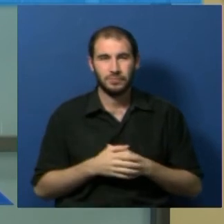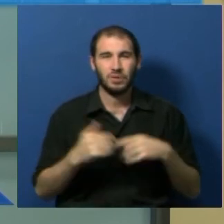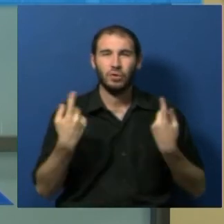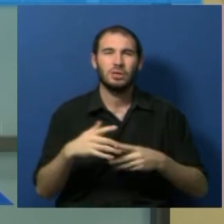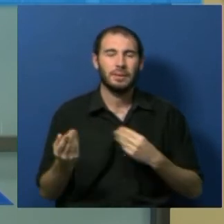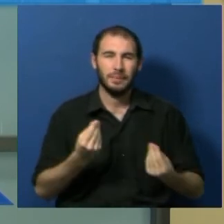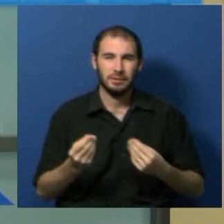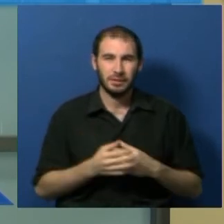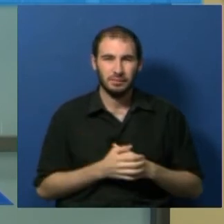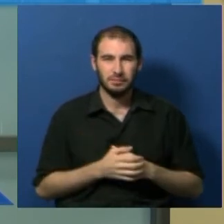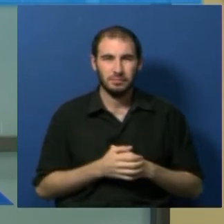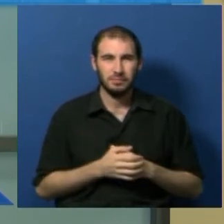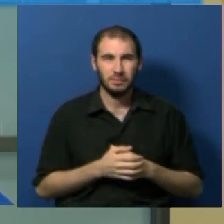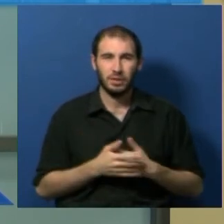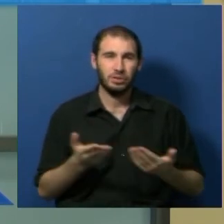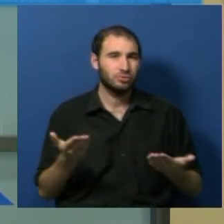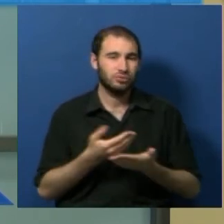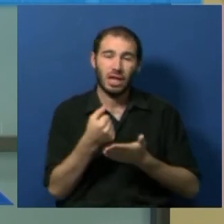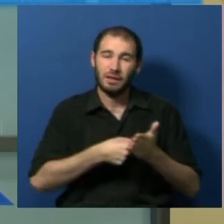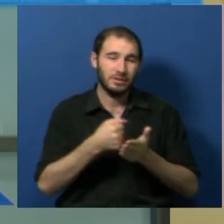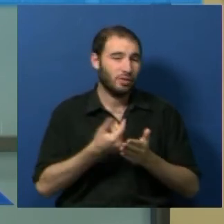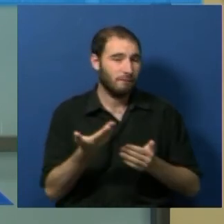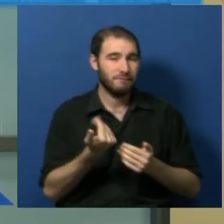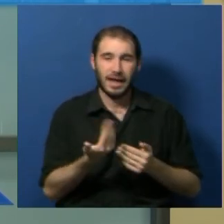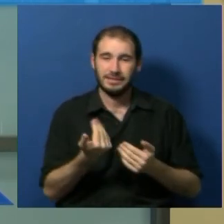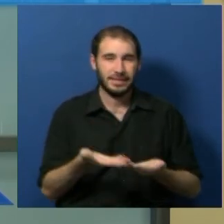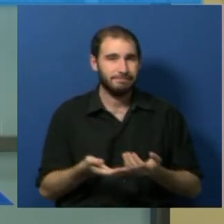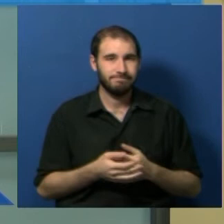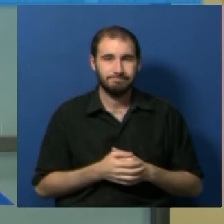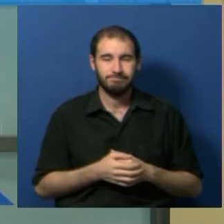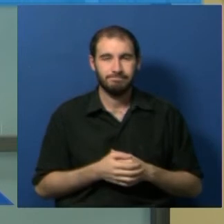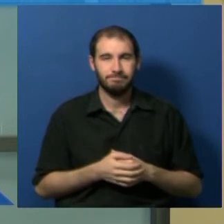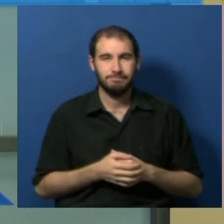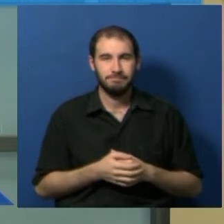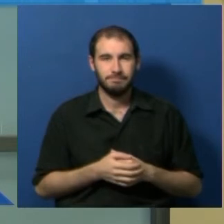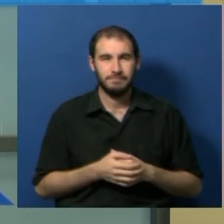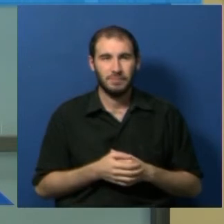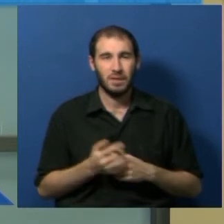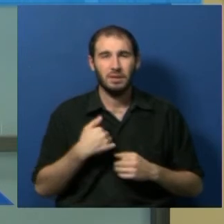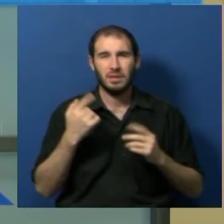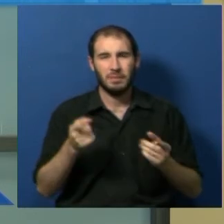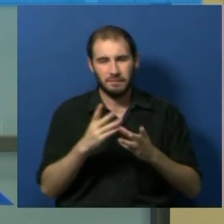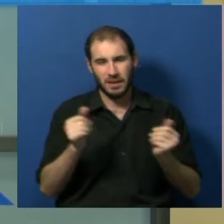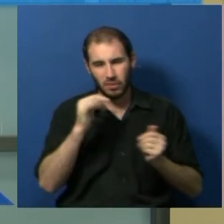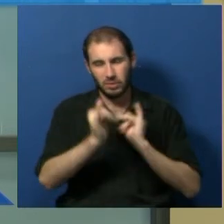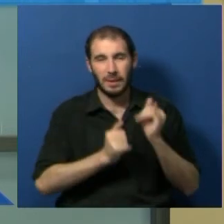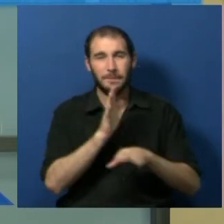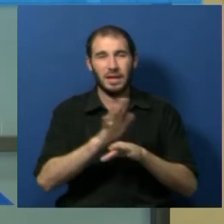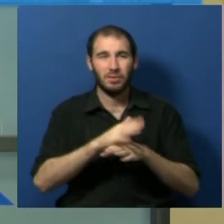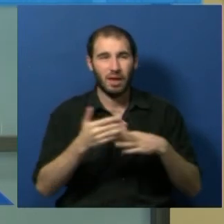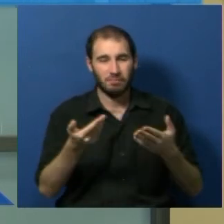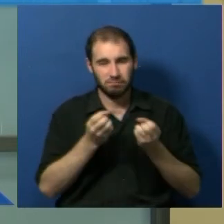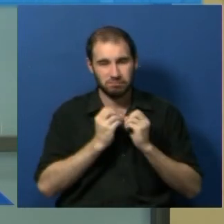pasa, todo esfuerzo es poco al respecto. Entonces, bueno, yo también para cerrar quiero decir que la película está